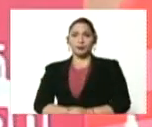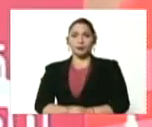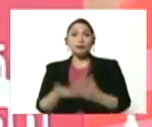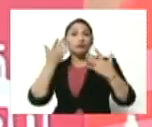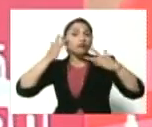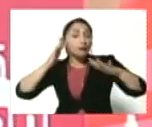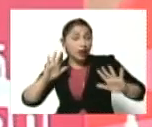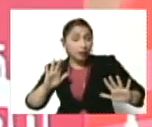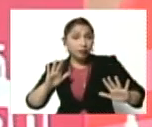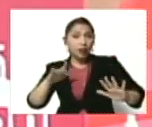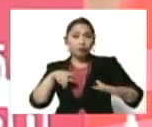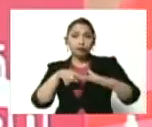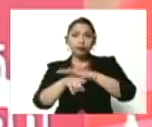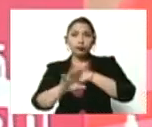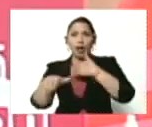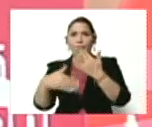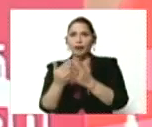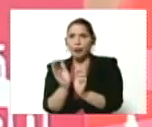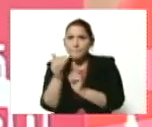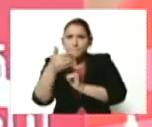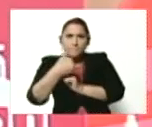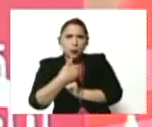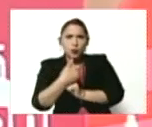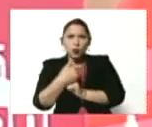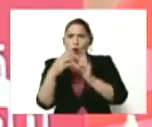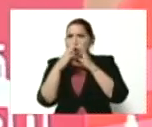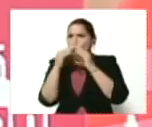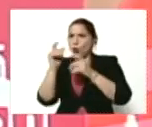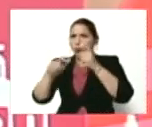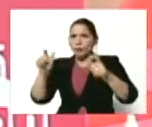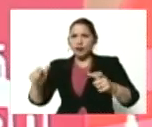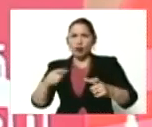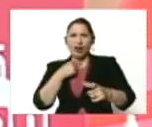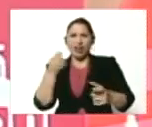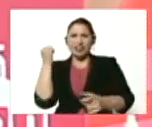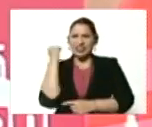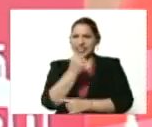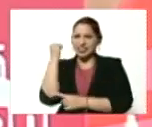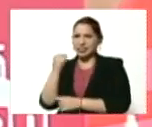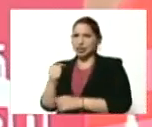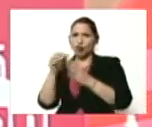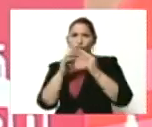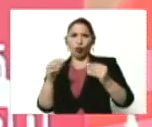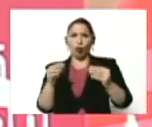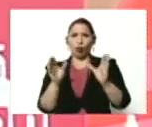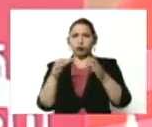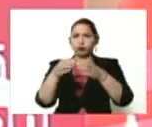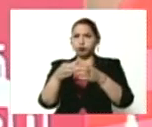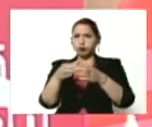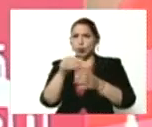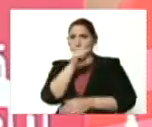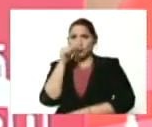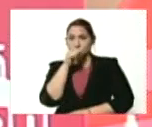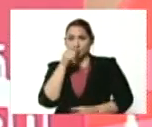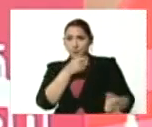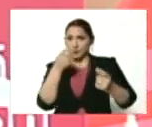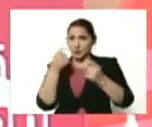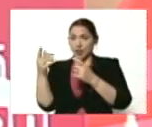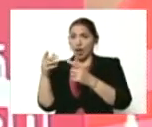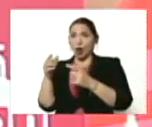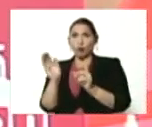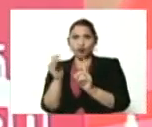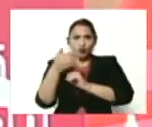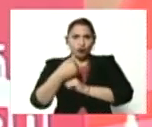pasar a su guarida, a la guarida de todos los asesinos, a la guarida de todos los narcos, a la guarida de todos